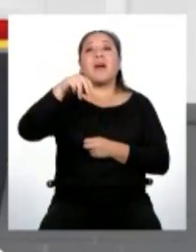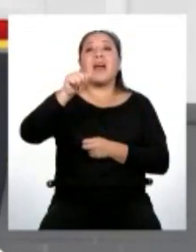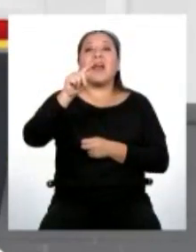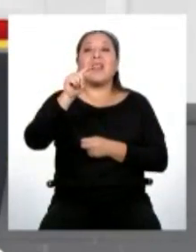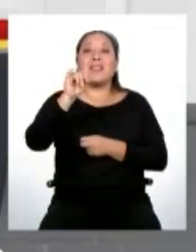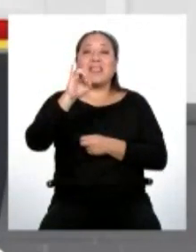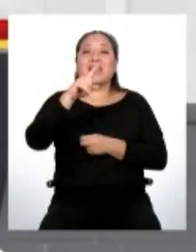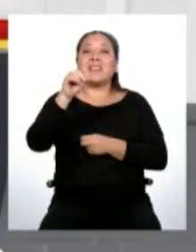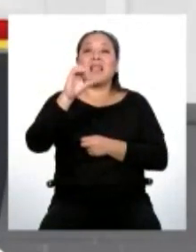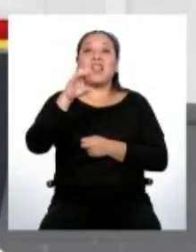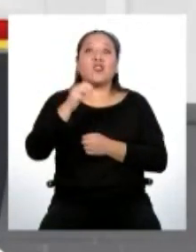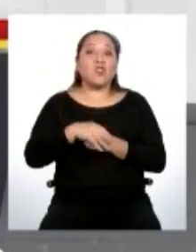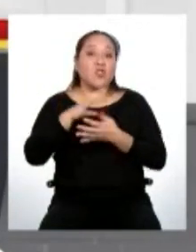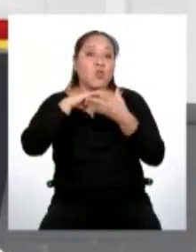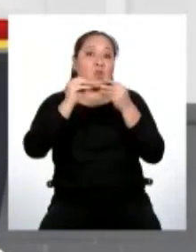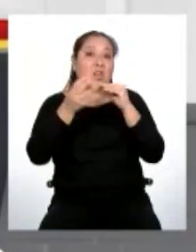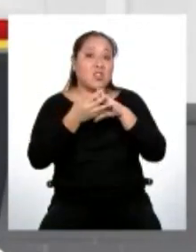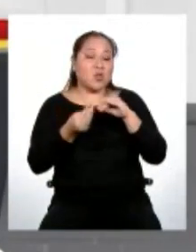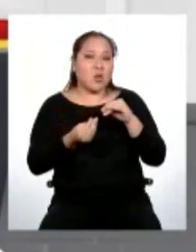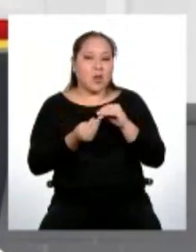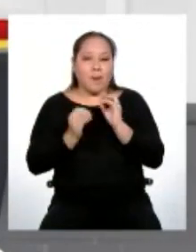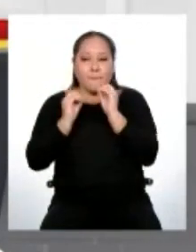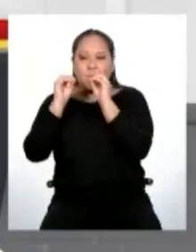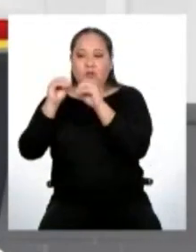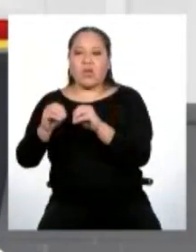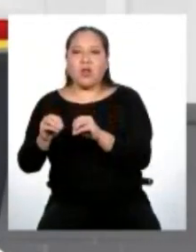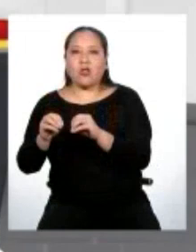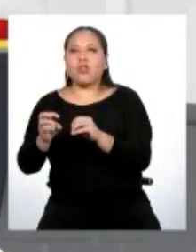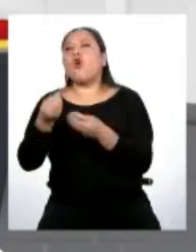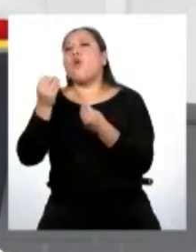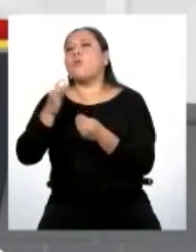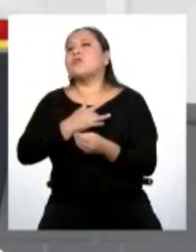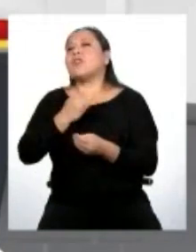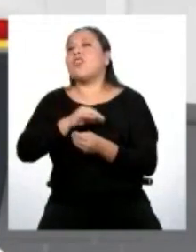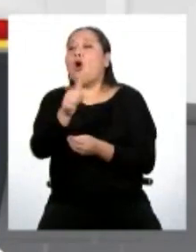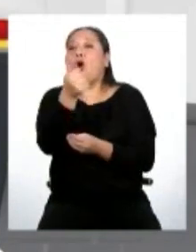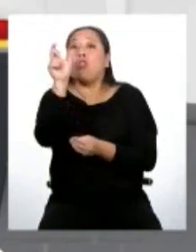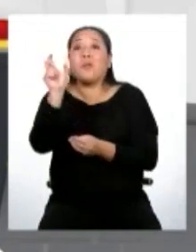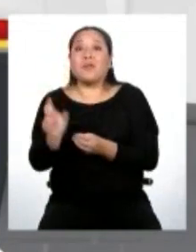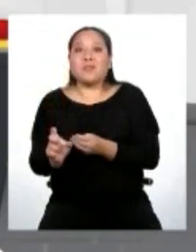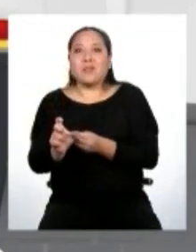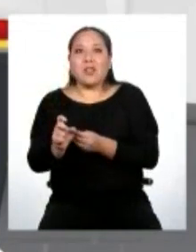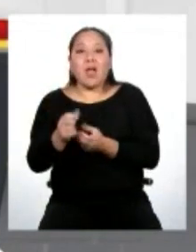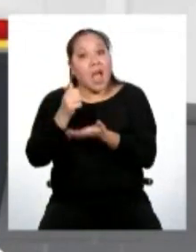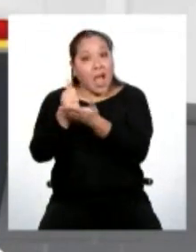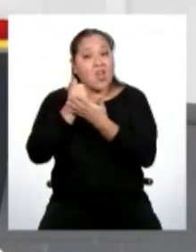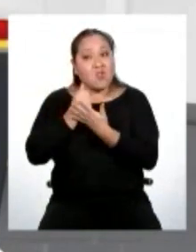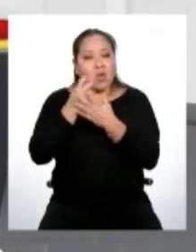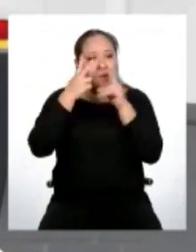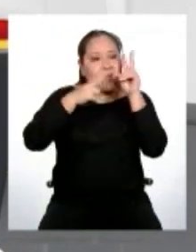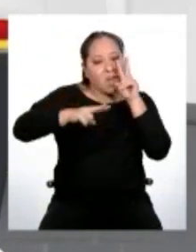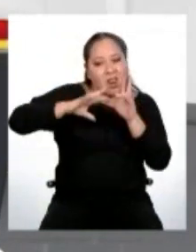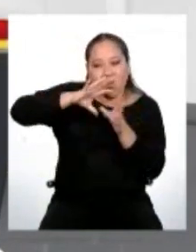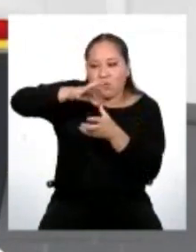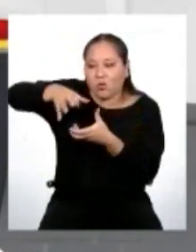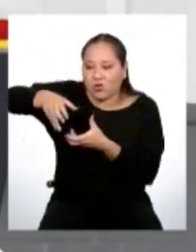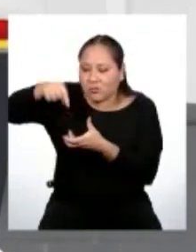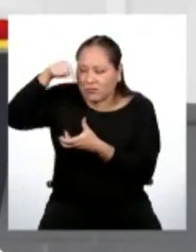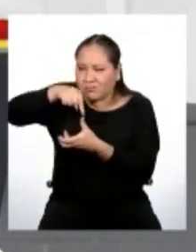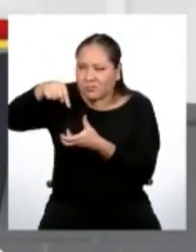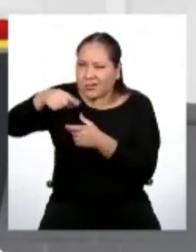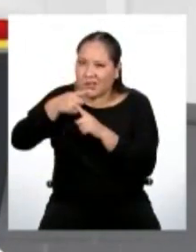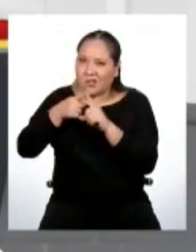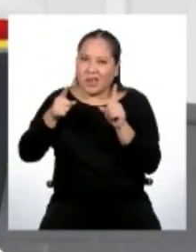historia ficticia. Ponernos en la piel de otros personajes nos ayuda a ver el mundo de otra manera. Y quizás